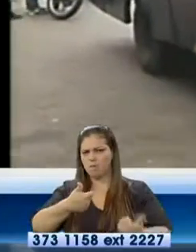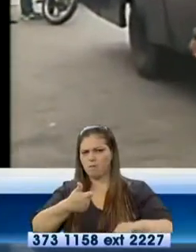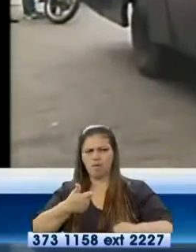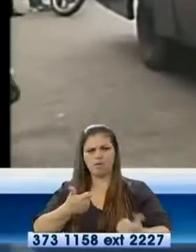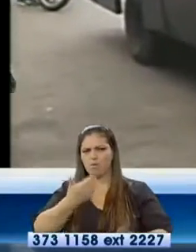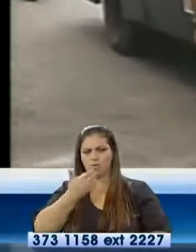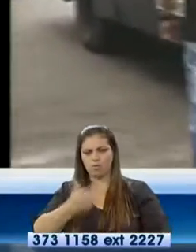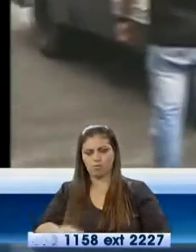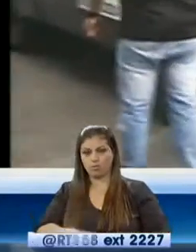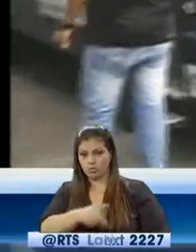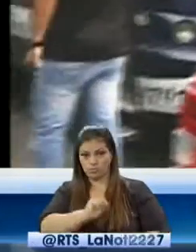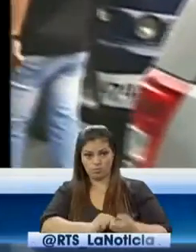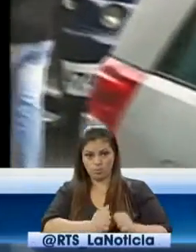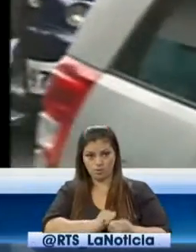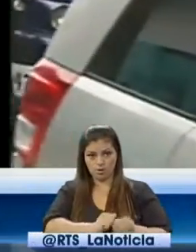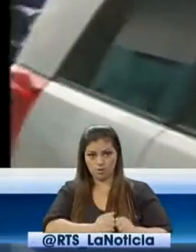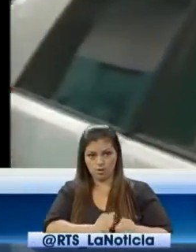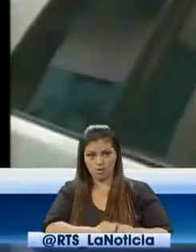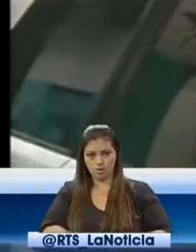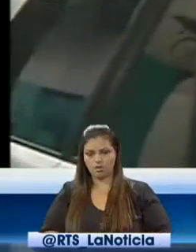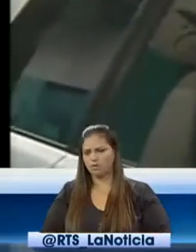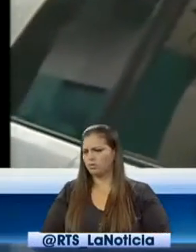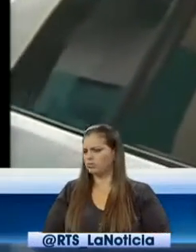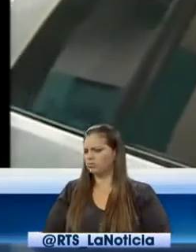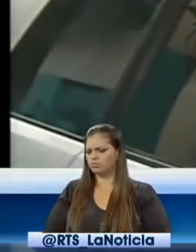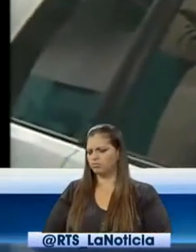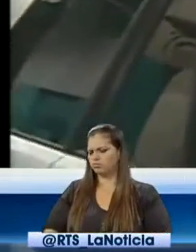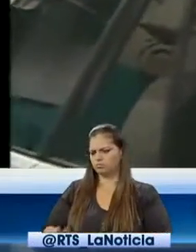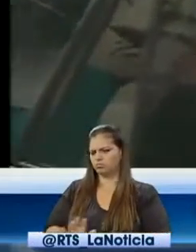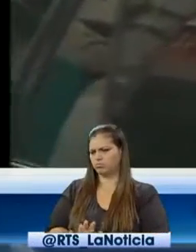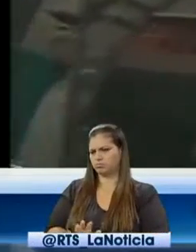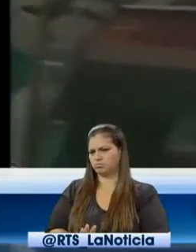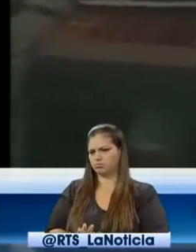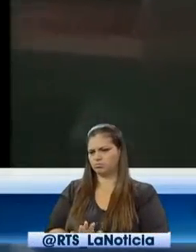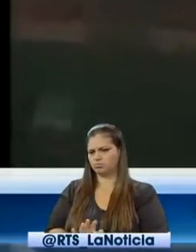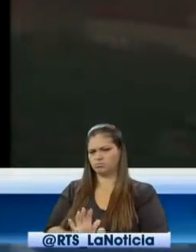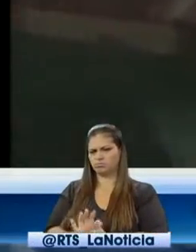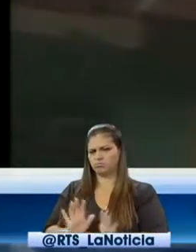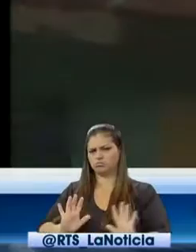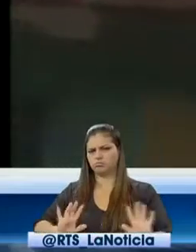día. Sin embargo, veo que el señor agente está revisando la documentación.